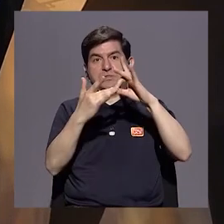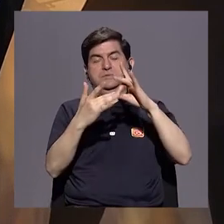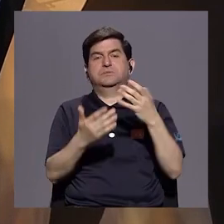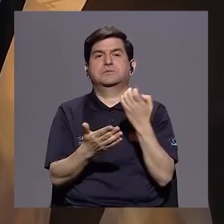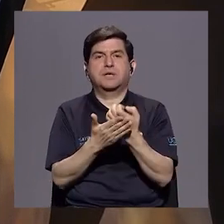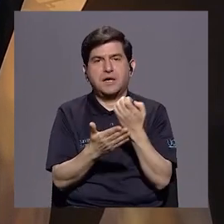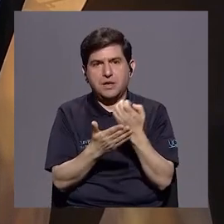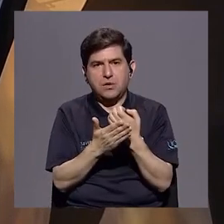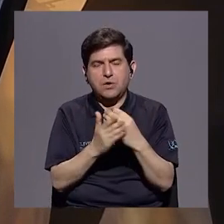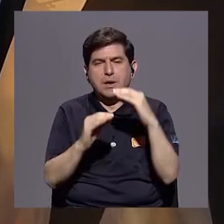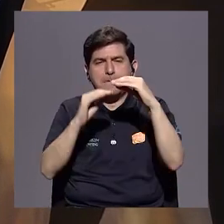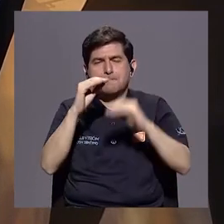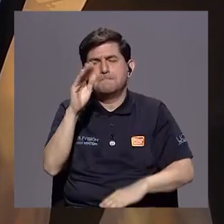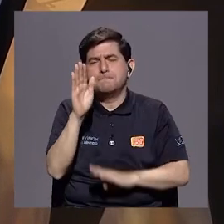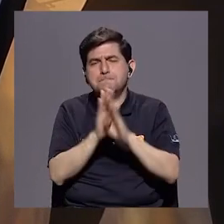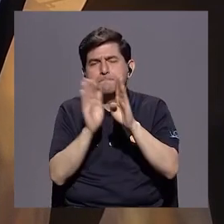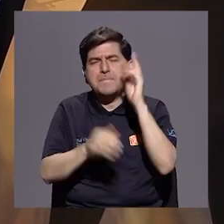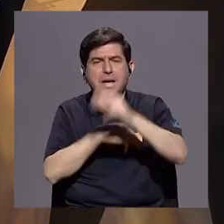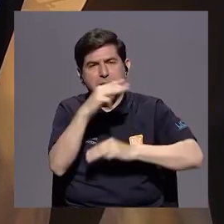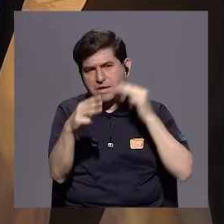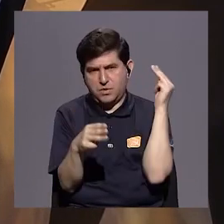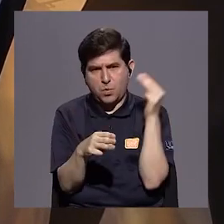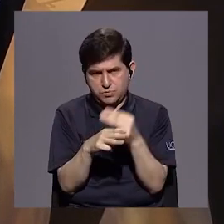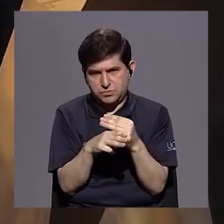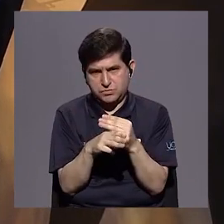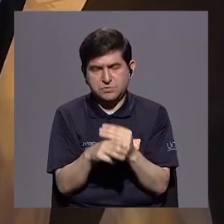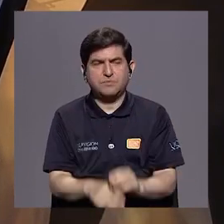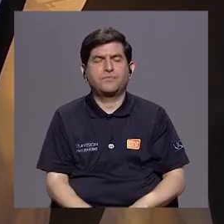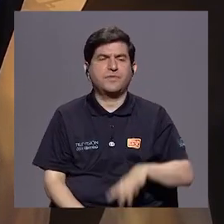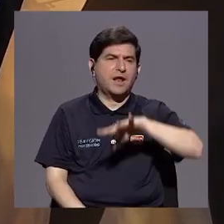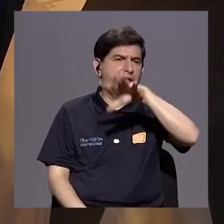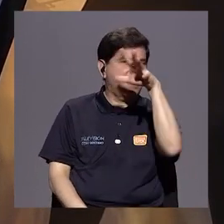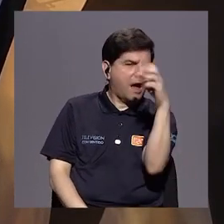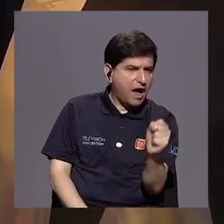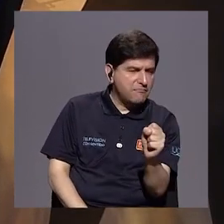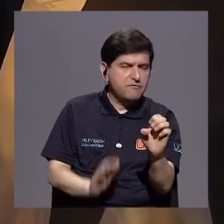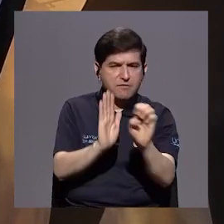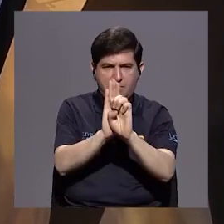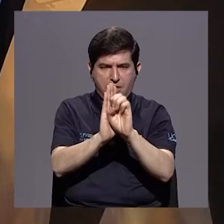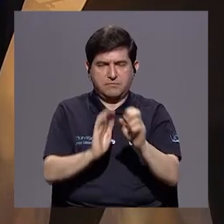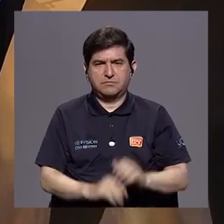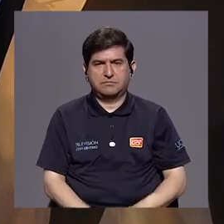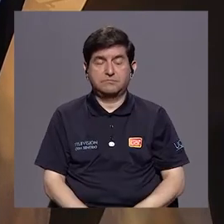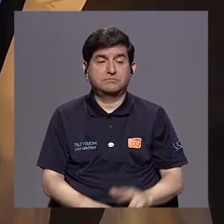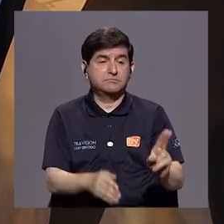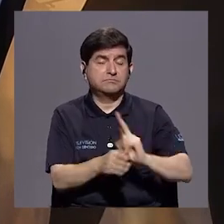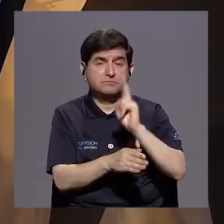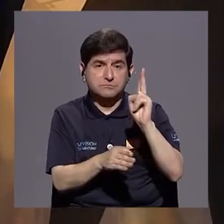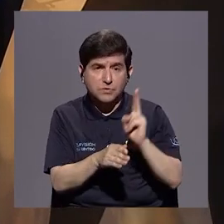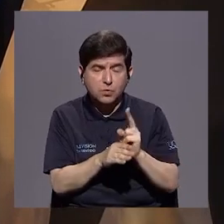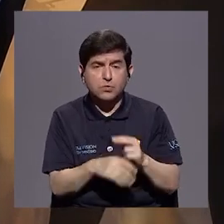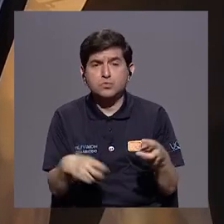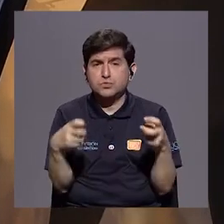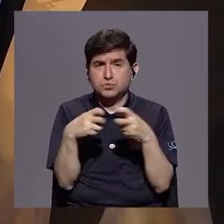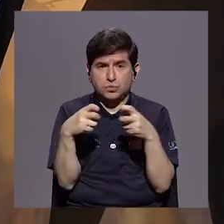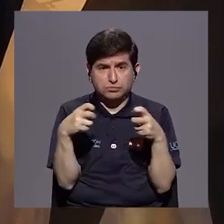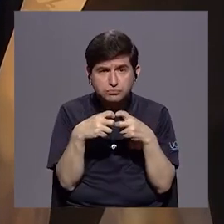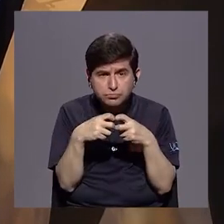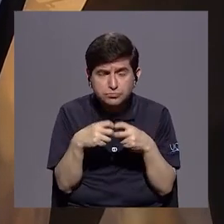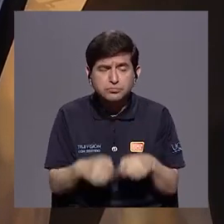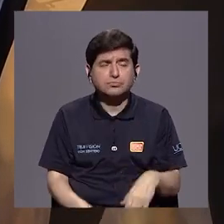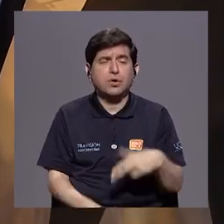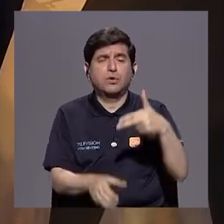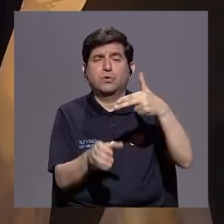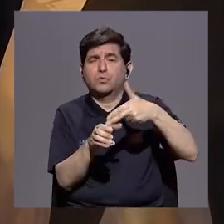economías menos desarrolladas del mundo en áfrica etcétera donde el uso de la electricidad de